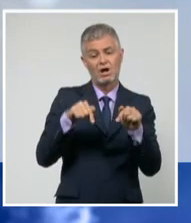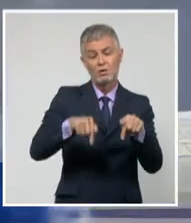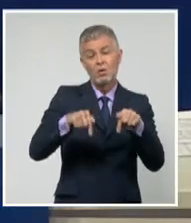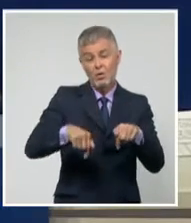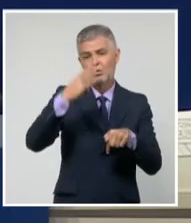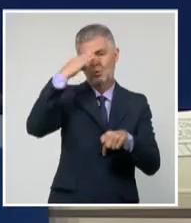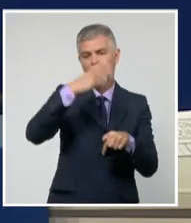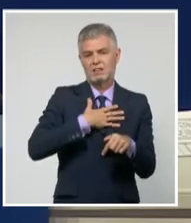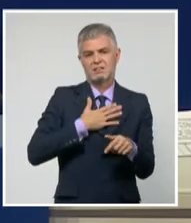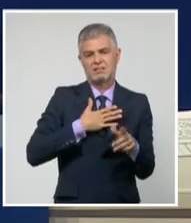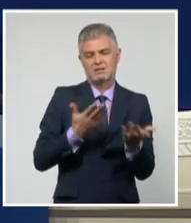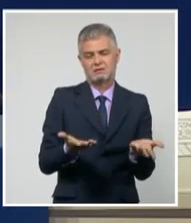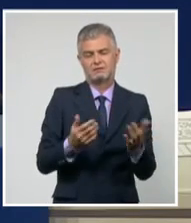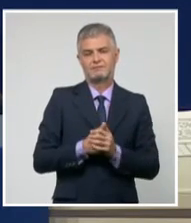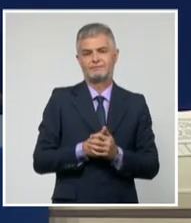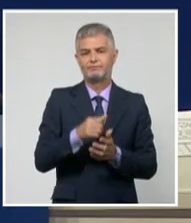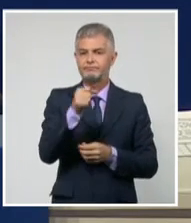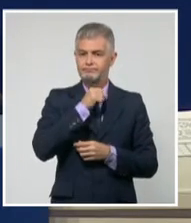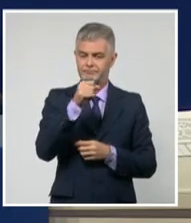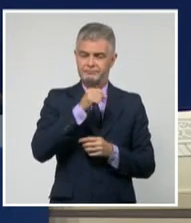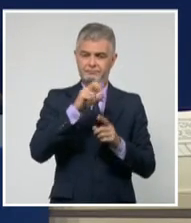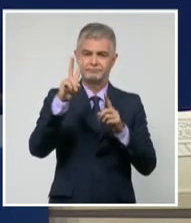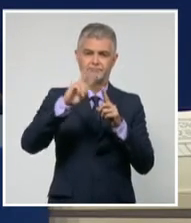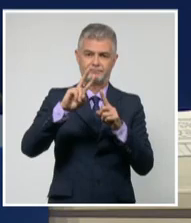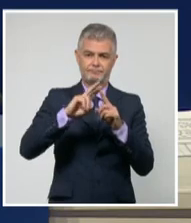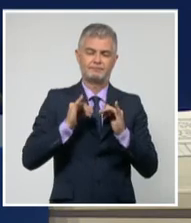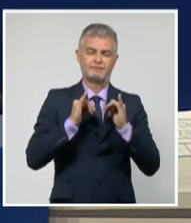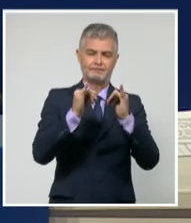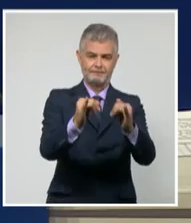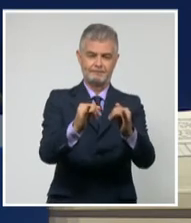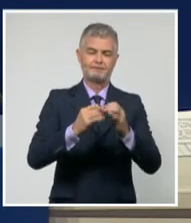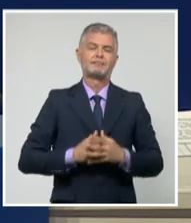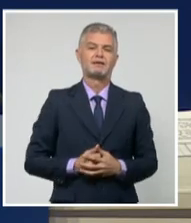Niurka Damaris, Sistema Informativo de la Televisión Cubana.